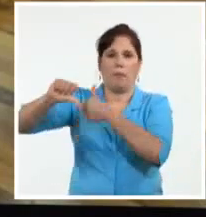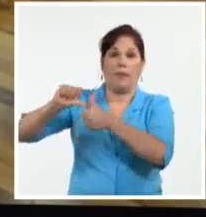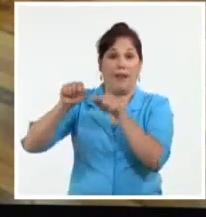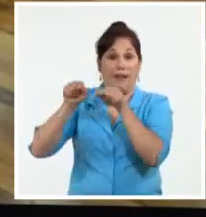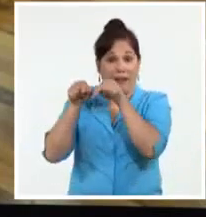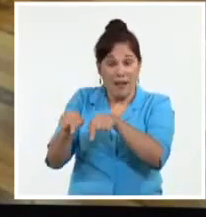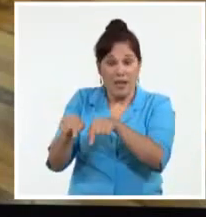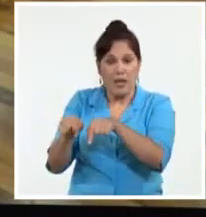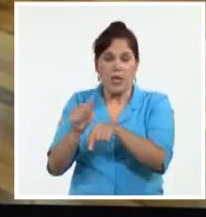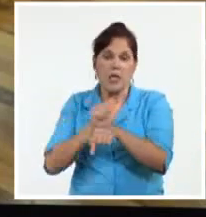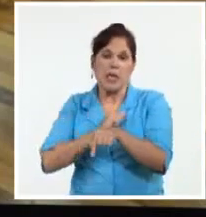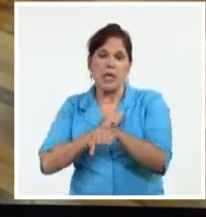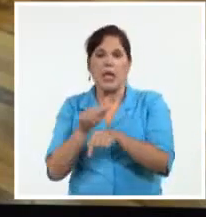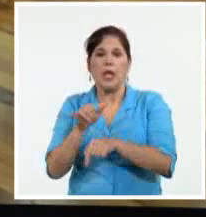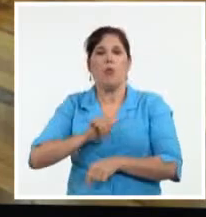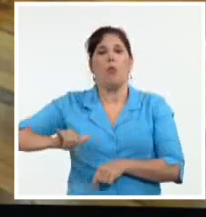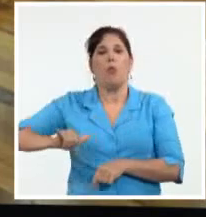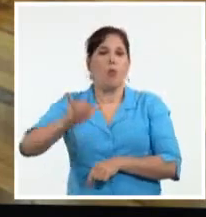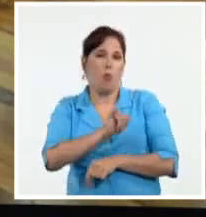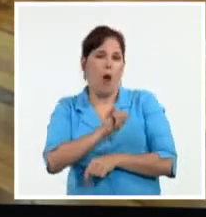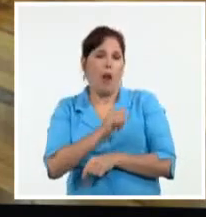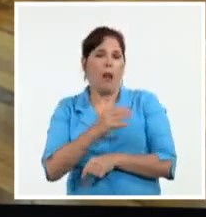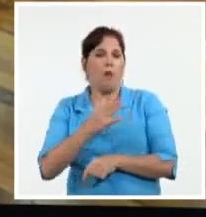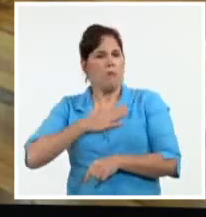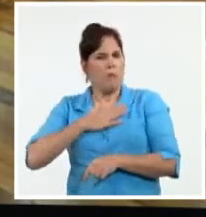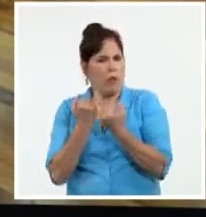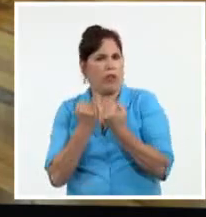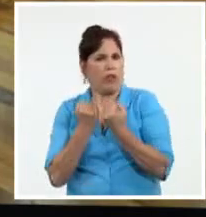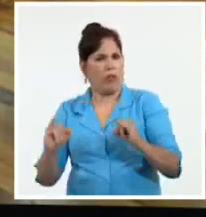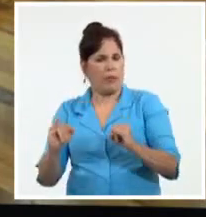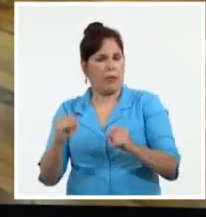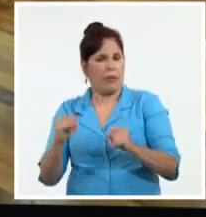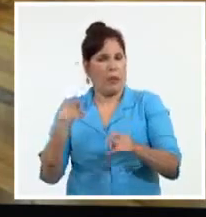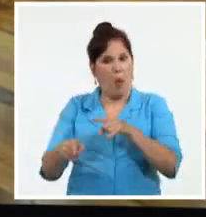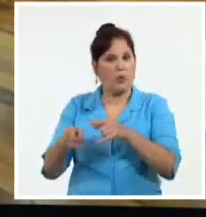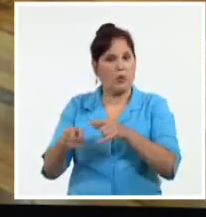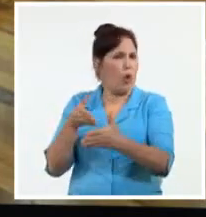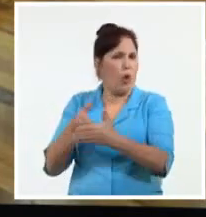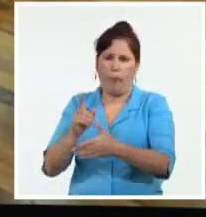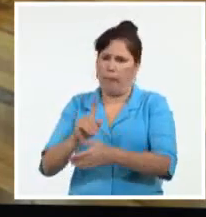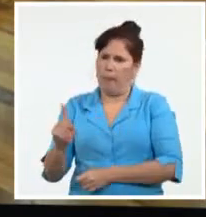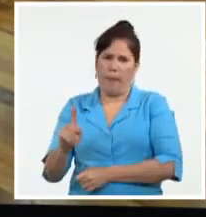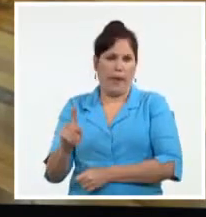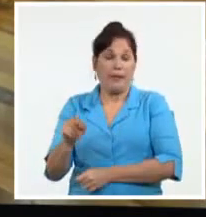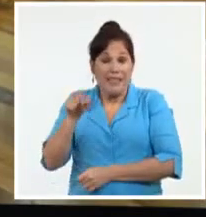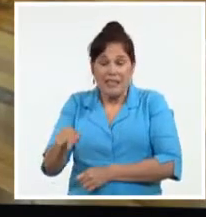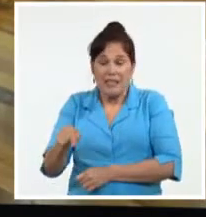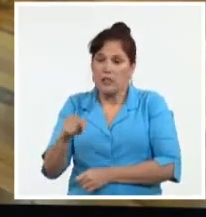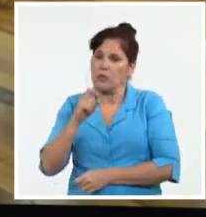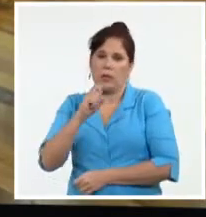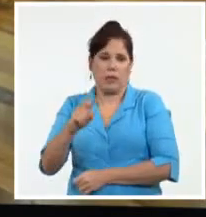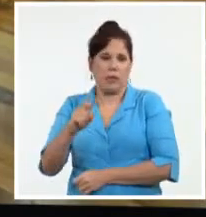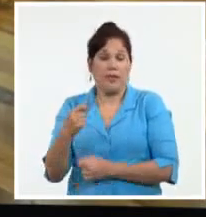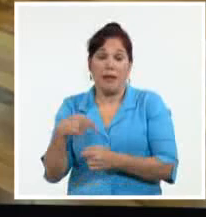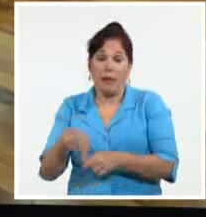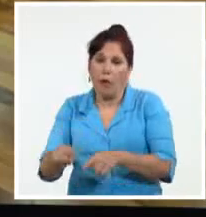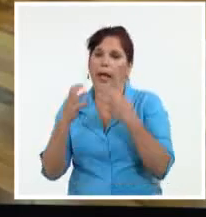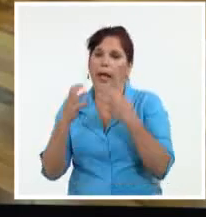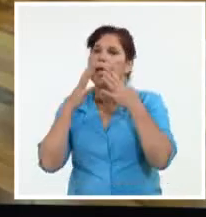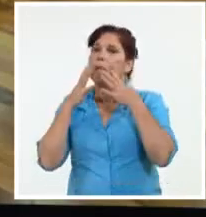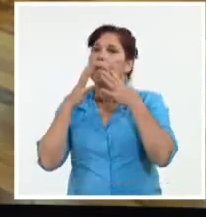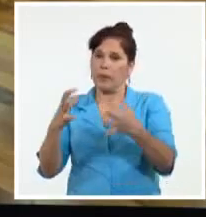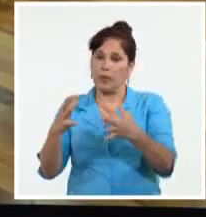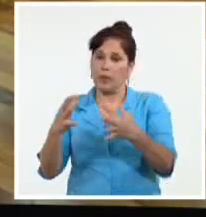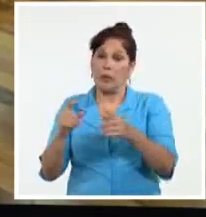donde tratarse entre iguales y con voz propia, sin que terceros hablen por los del sur, era más que necesario. No